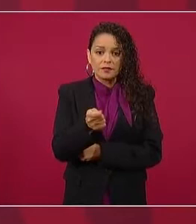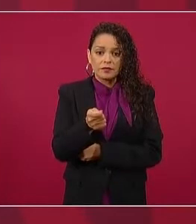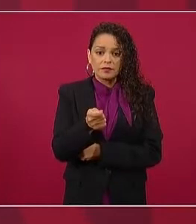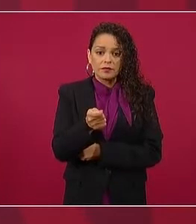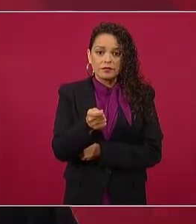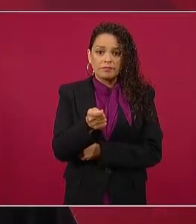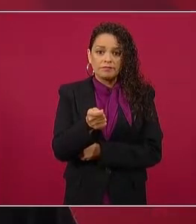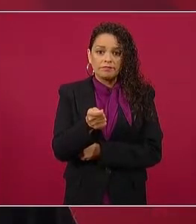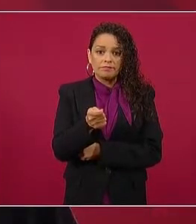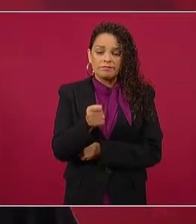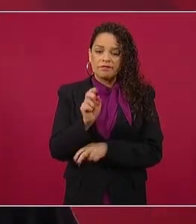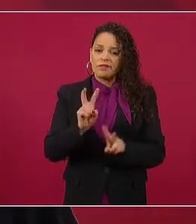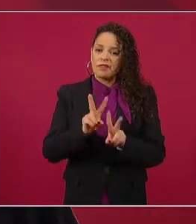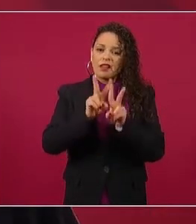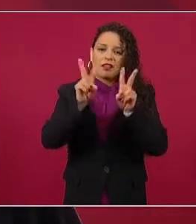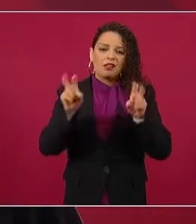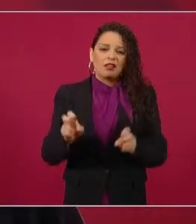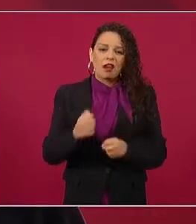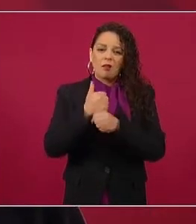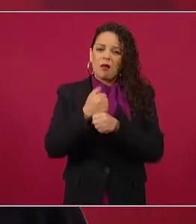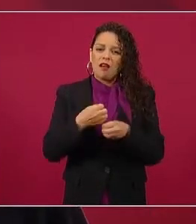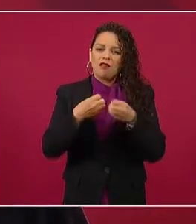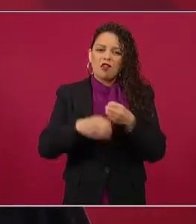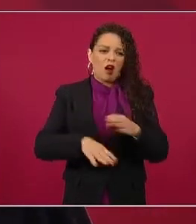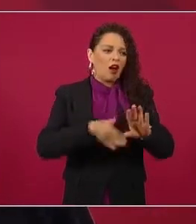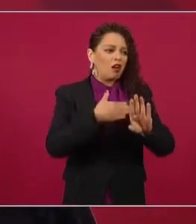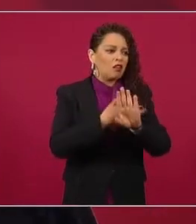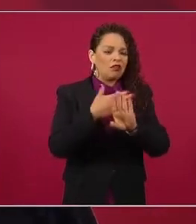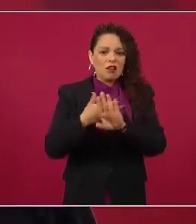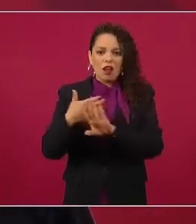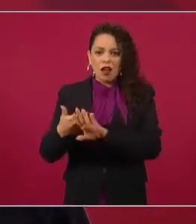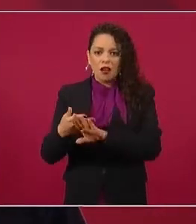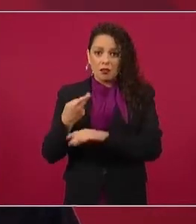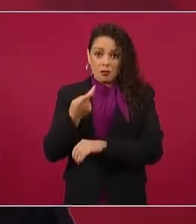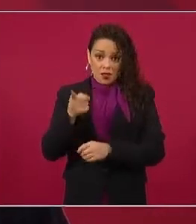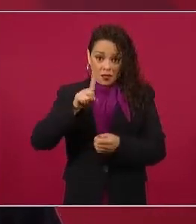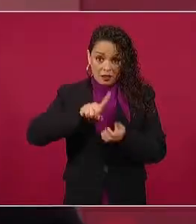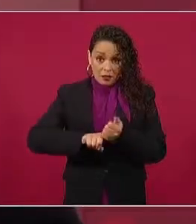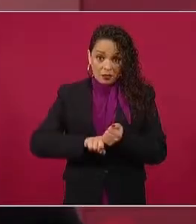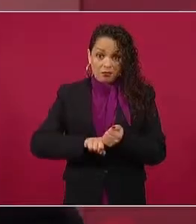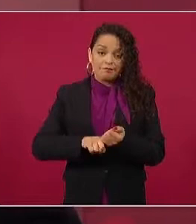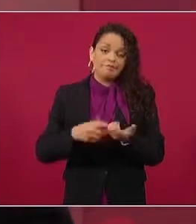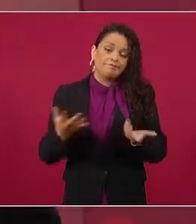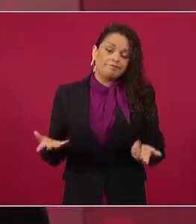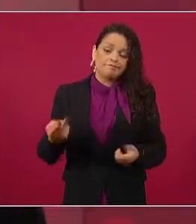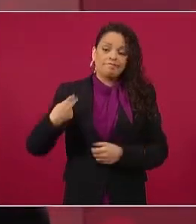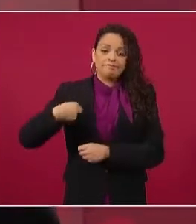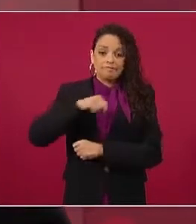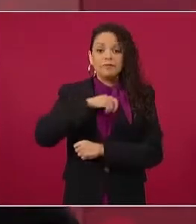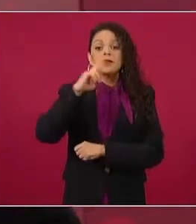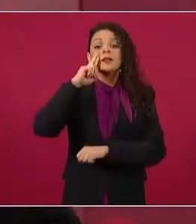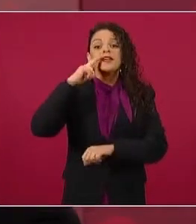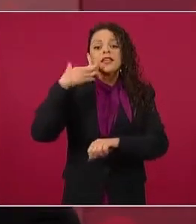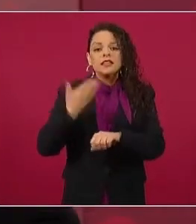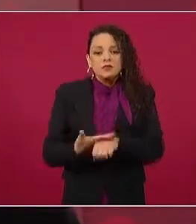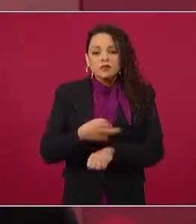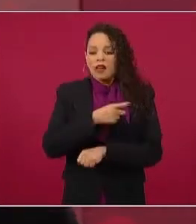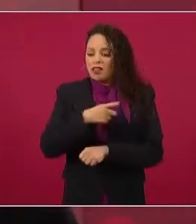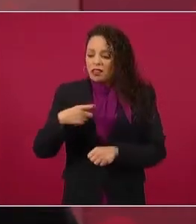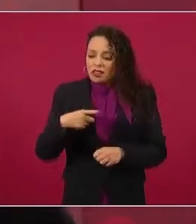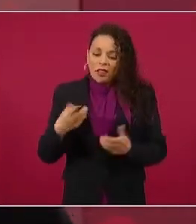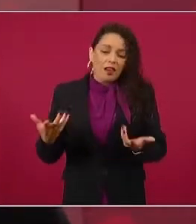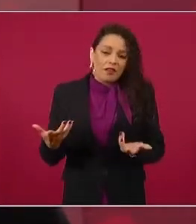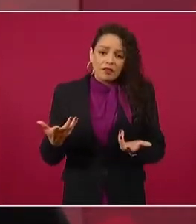ver con violencia, pero es nuestra responsabilidad. Y ahí estamos todos